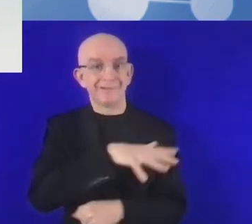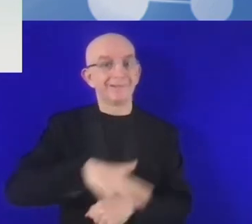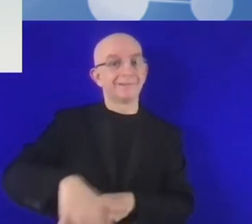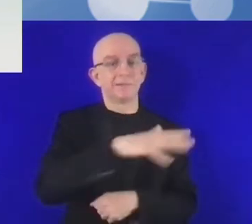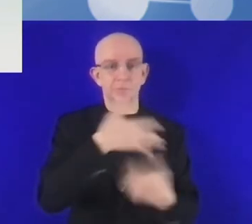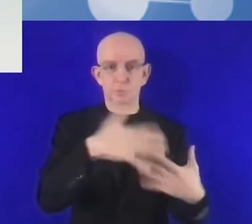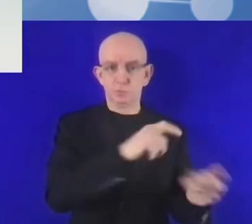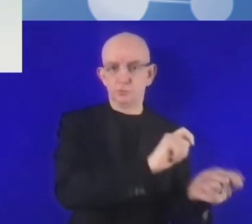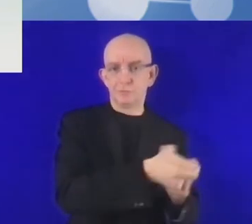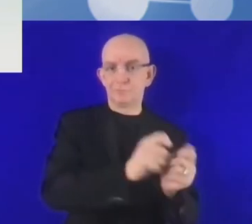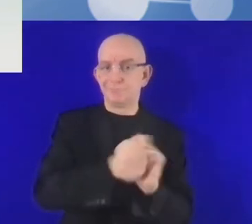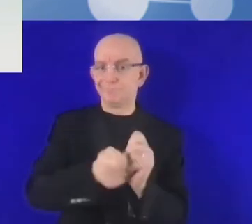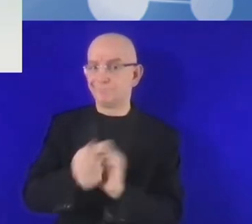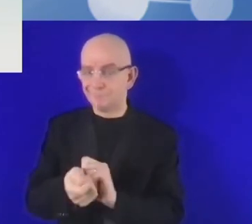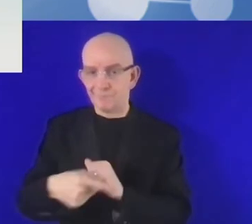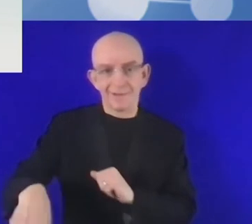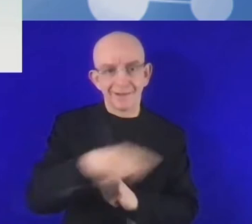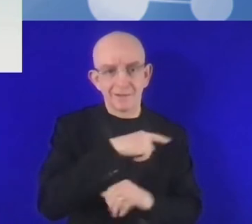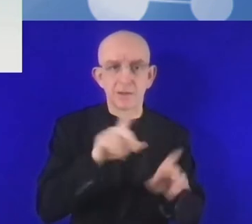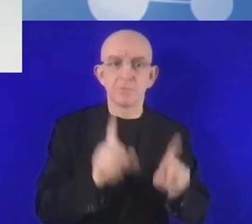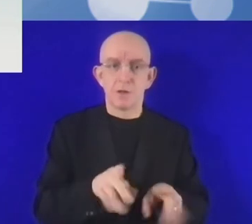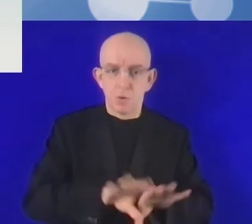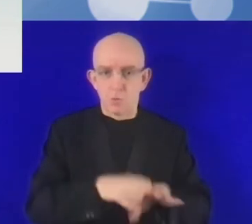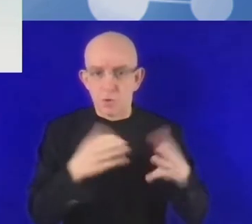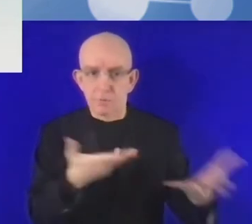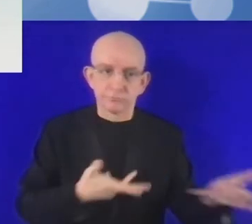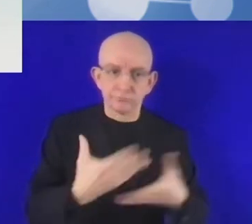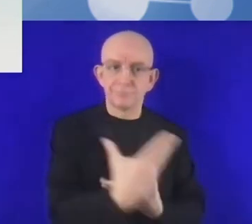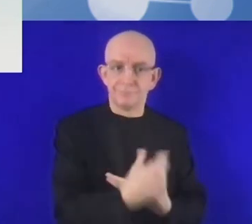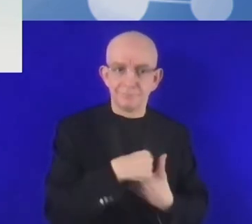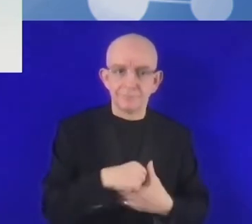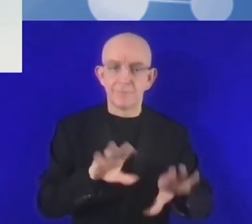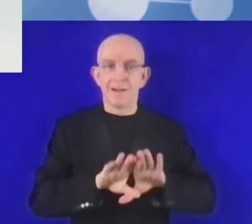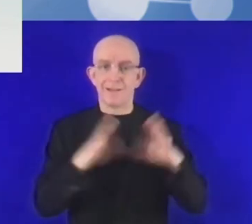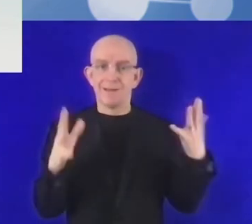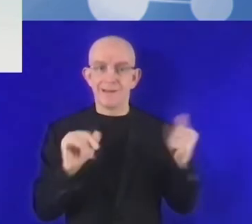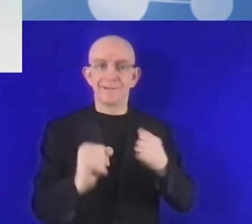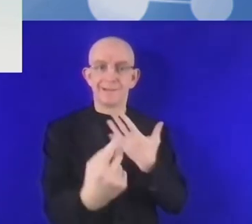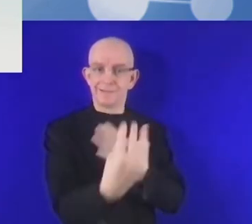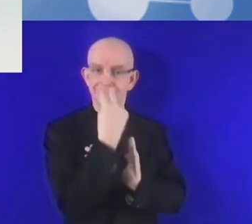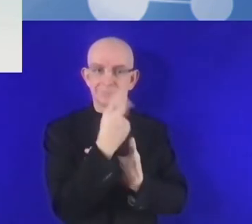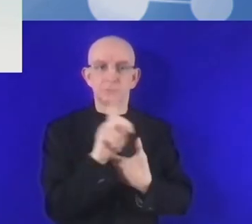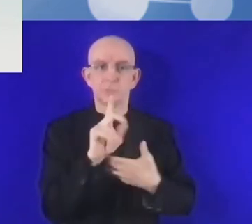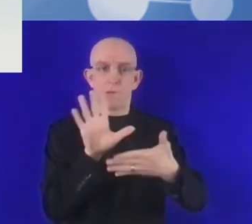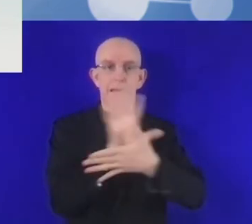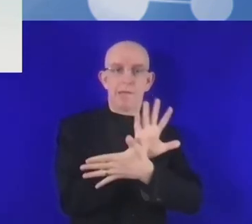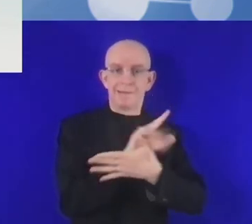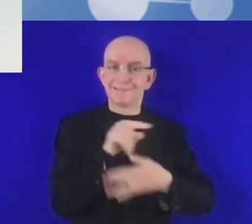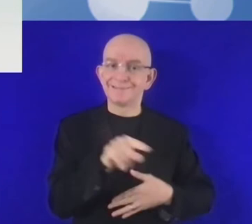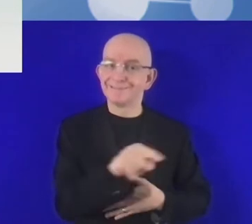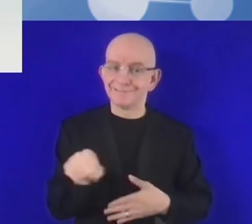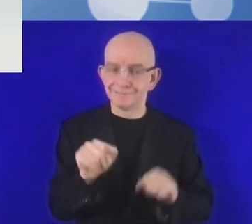en un entorno transparente, online. El foro IGF también se desarrolla tratando